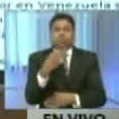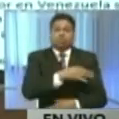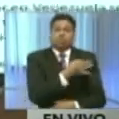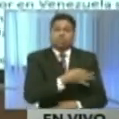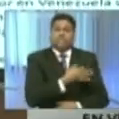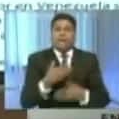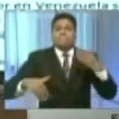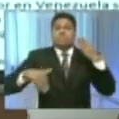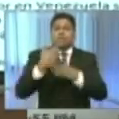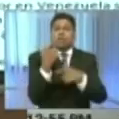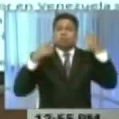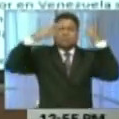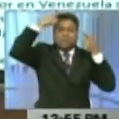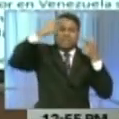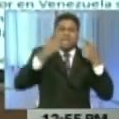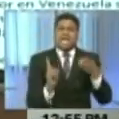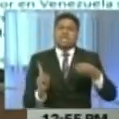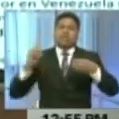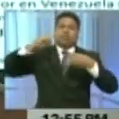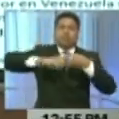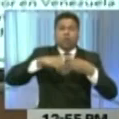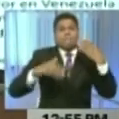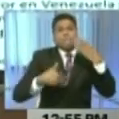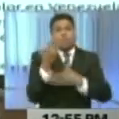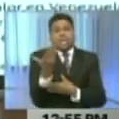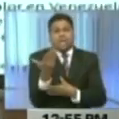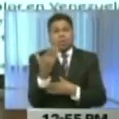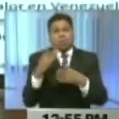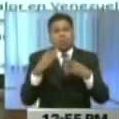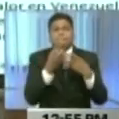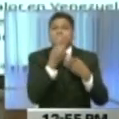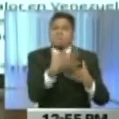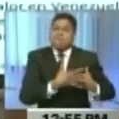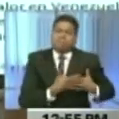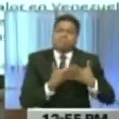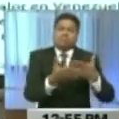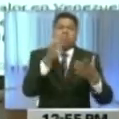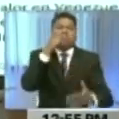es un modelo de inclusión, es un modelo de bienestar para nuestro pueblo.